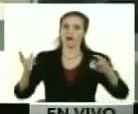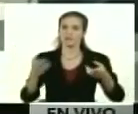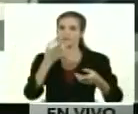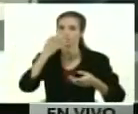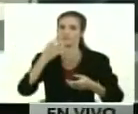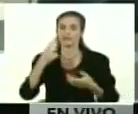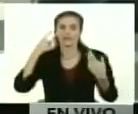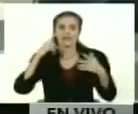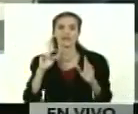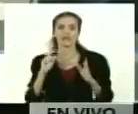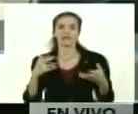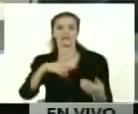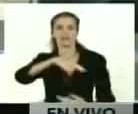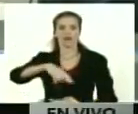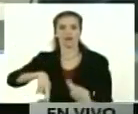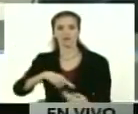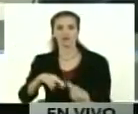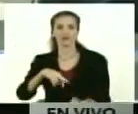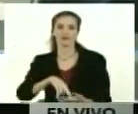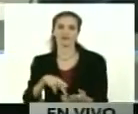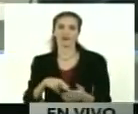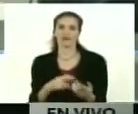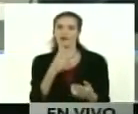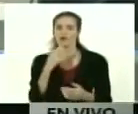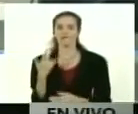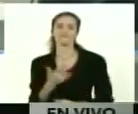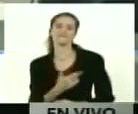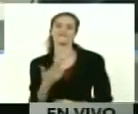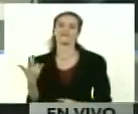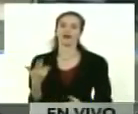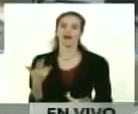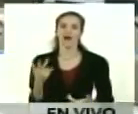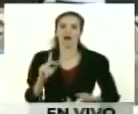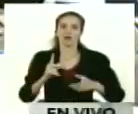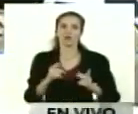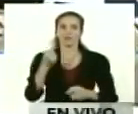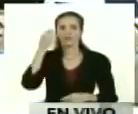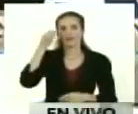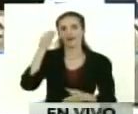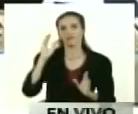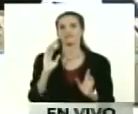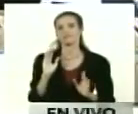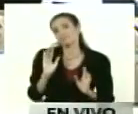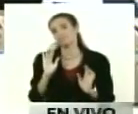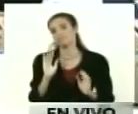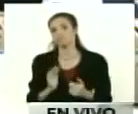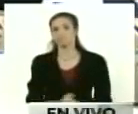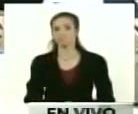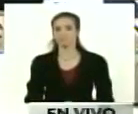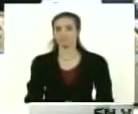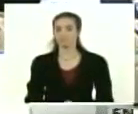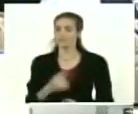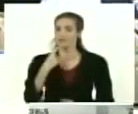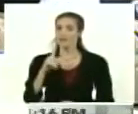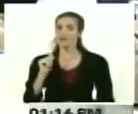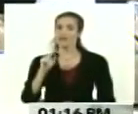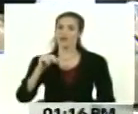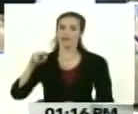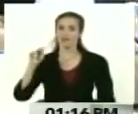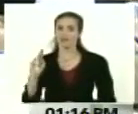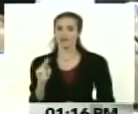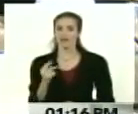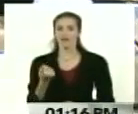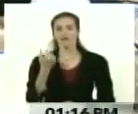Y creían que ser revolucionario era tener un arma en la mano. Cosas que pasan, pues. Lo llamó Lenin